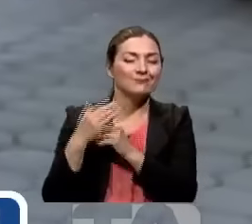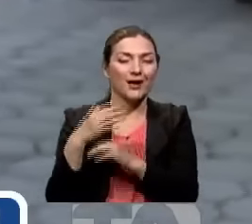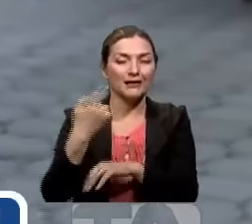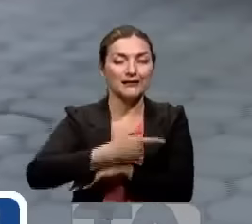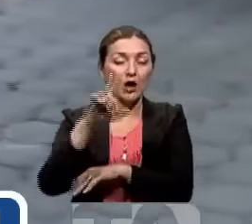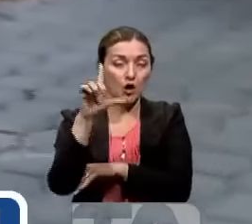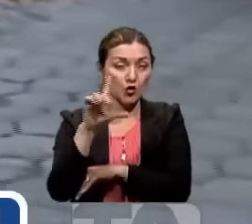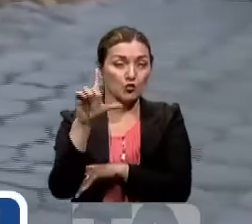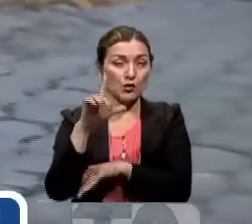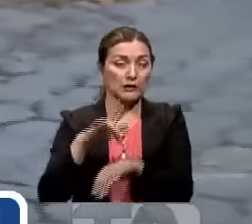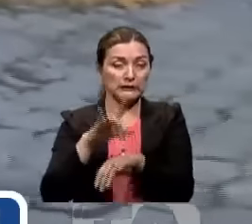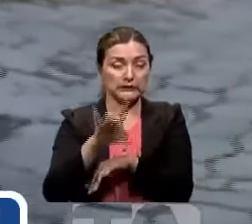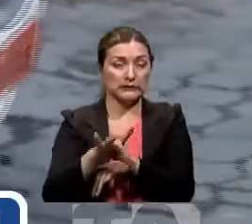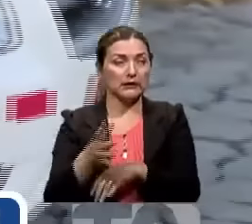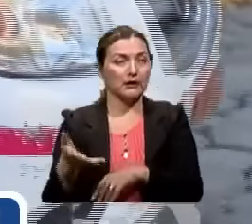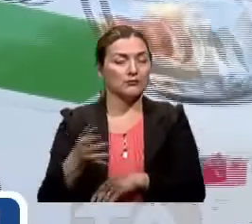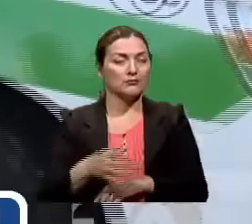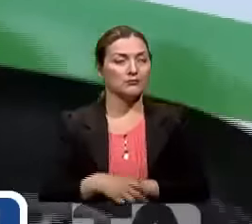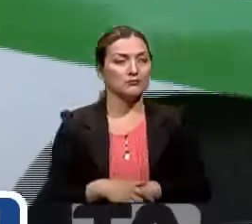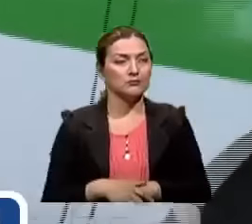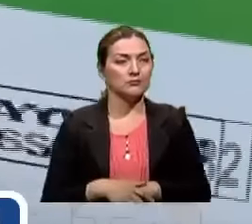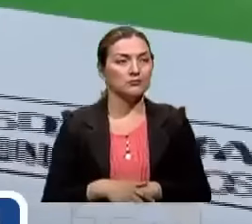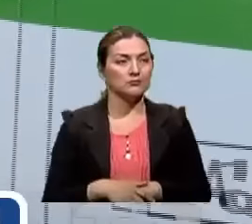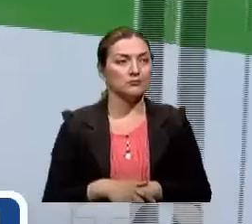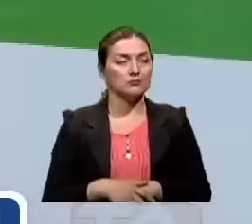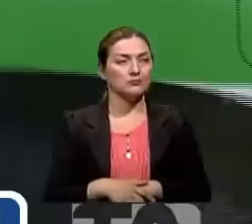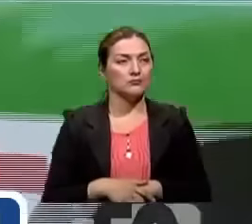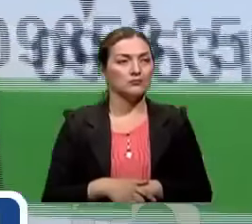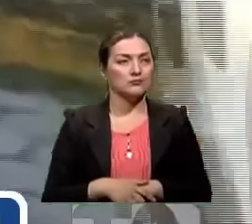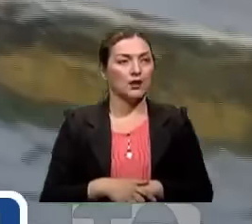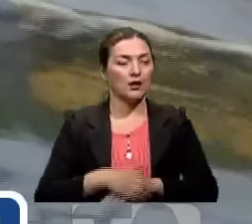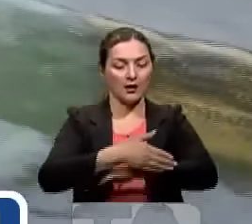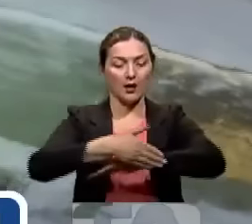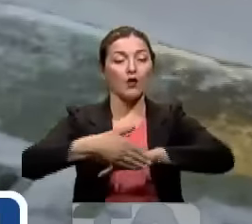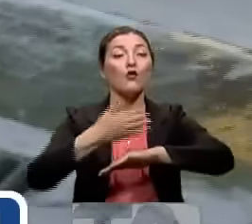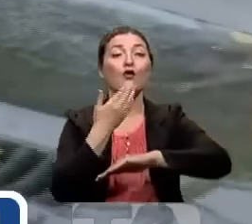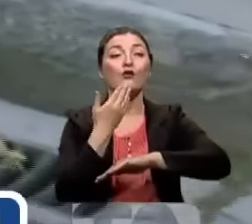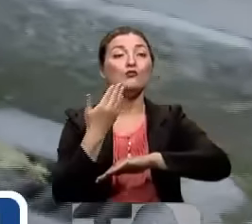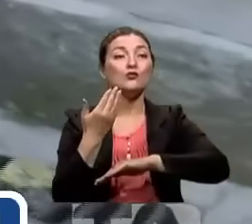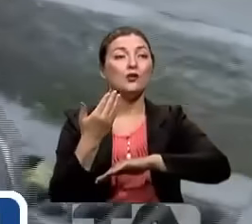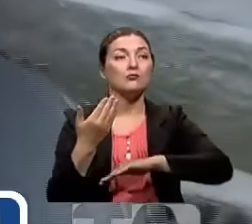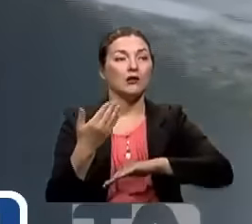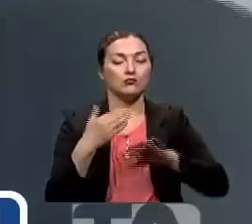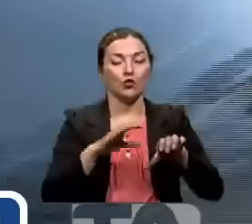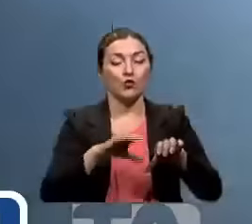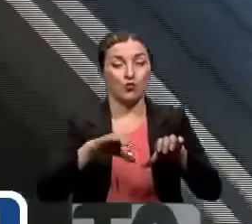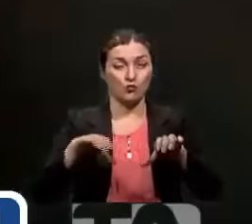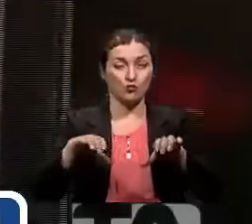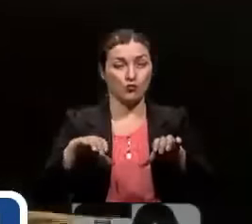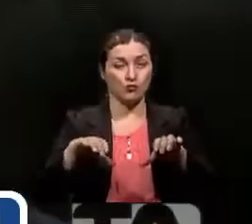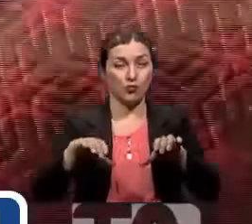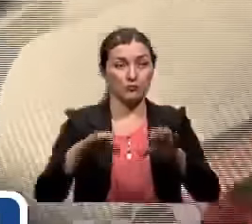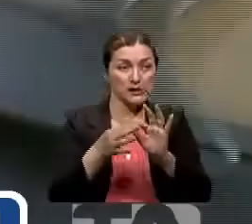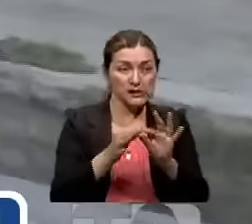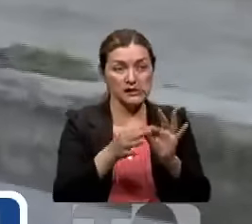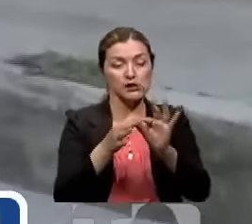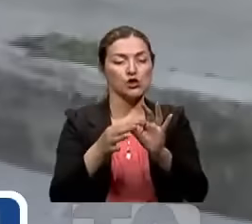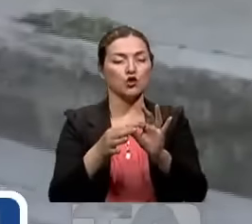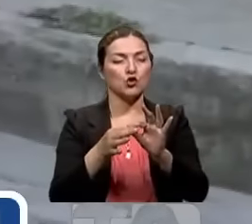lunes dejaron después de la intervención y dejaron prácticamente acá en la vereda. Y lamentablemente, miren, a pesar de la intervención que